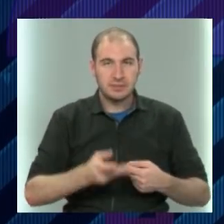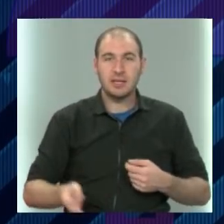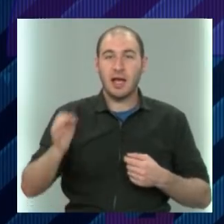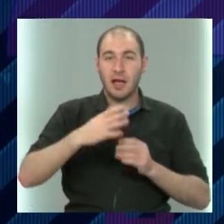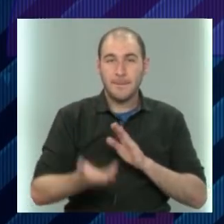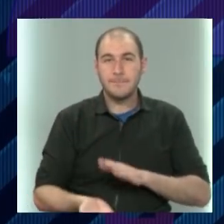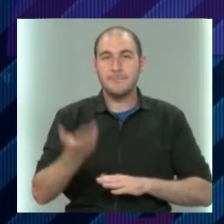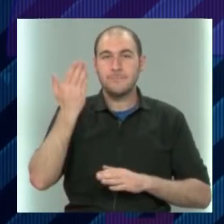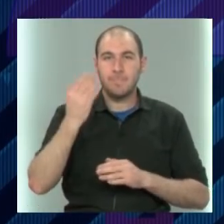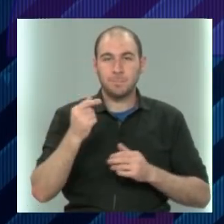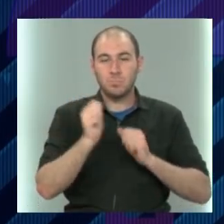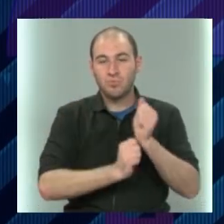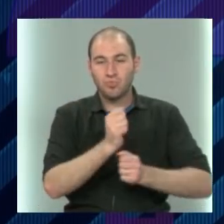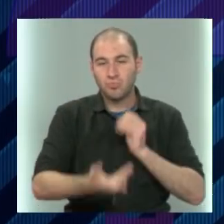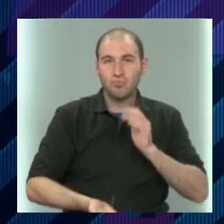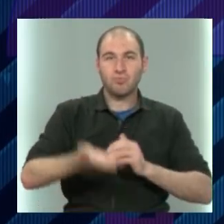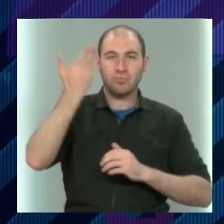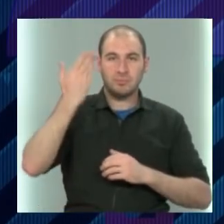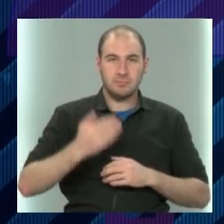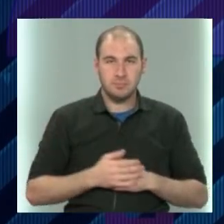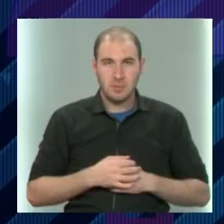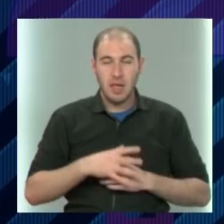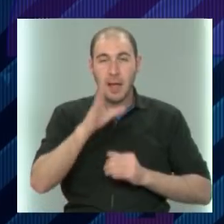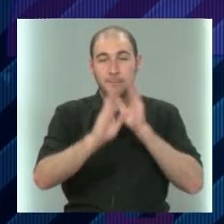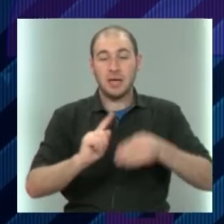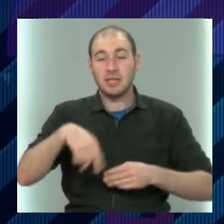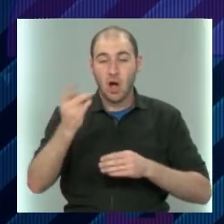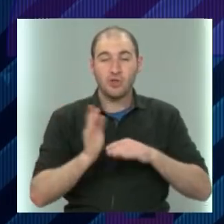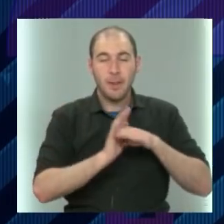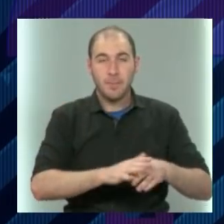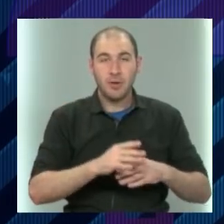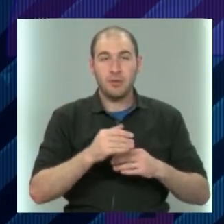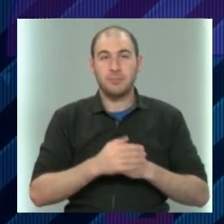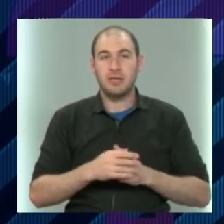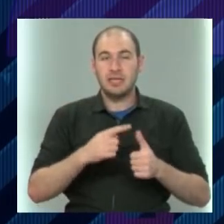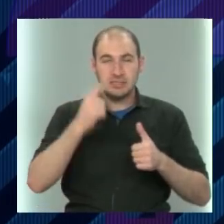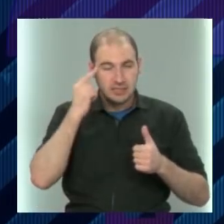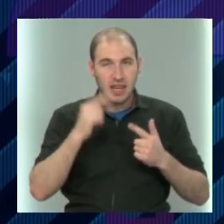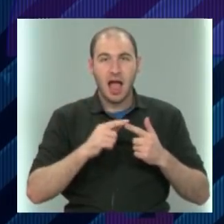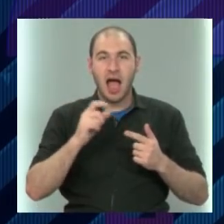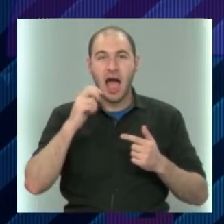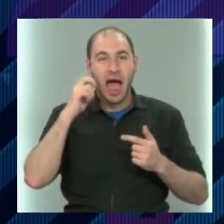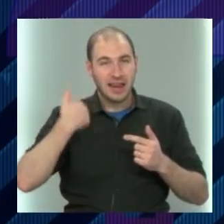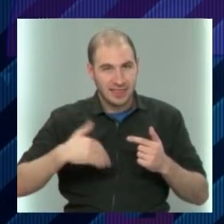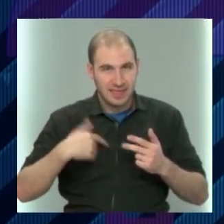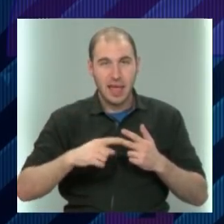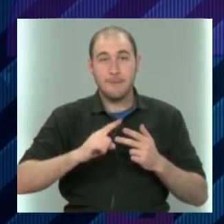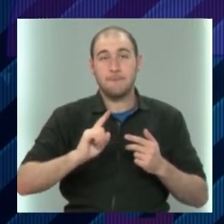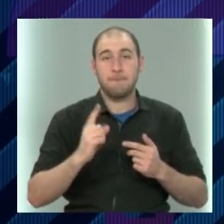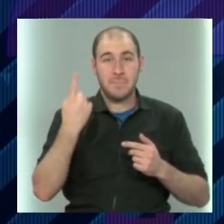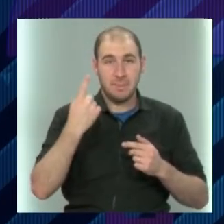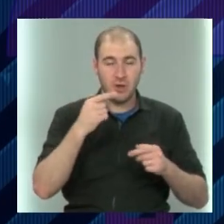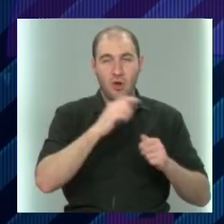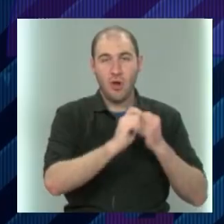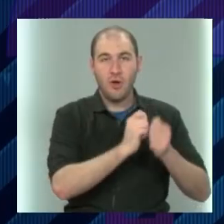aumentando sus niveles de producción volumétrica. Otros países que apoyan el fracking son China y Argentina. El primero se dedica a